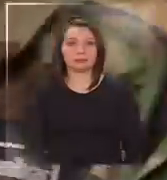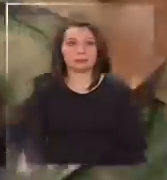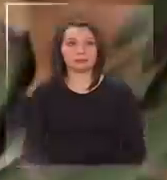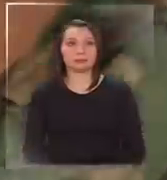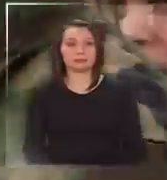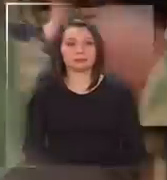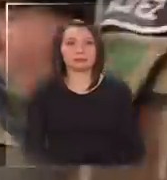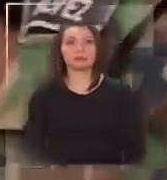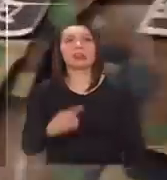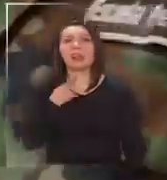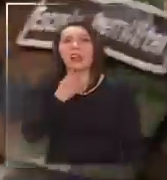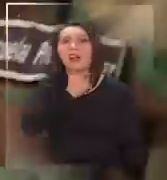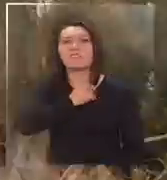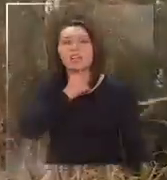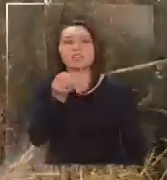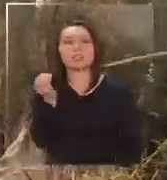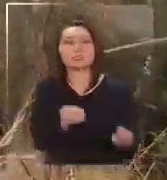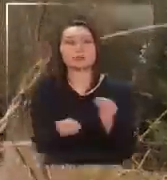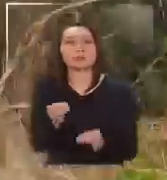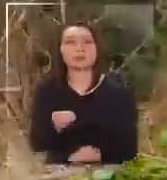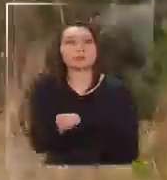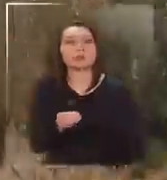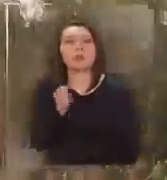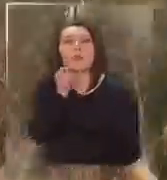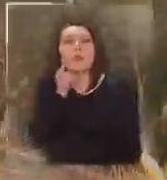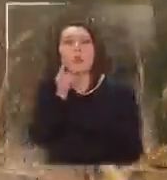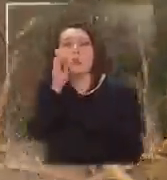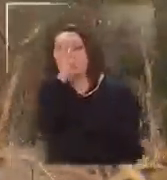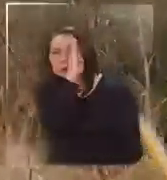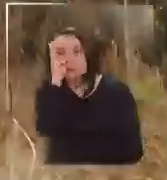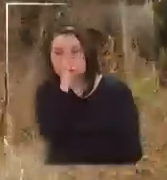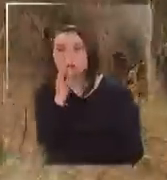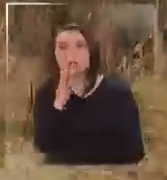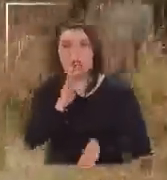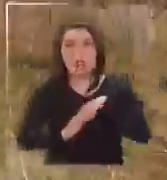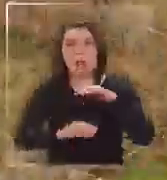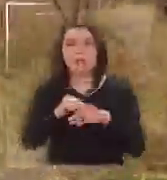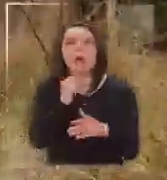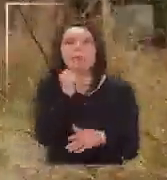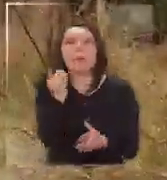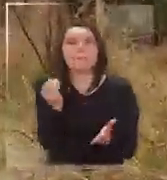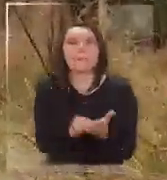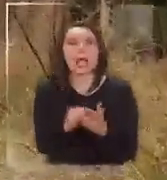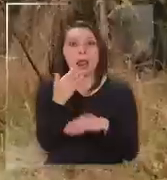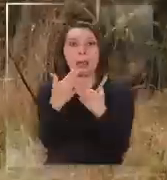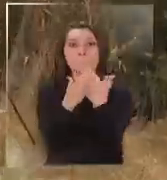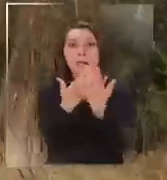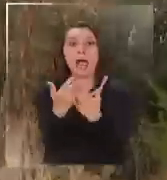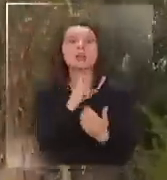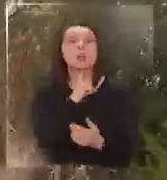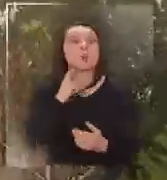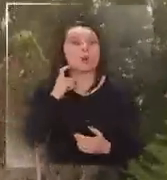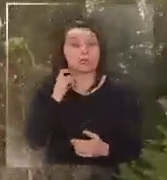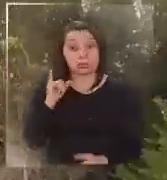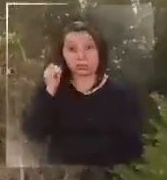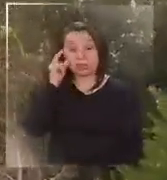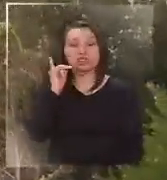¿Qué faltó mimetizar acá? ¿Qué más se mimetiza? Las manos. ¿Y qué más? El cuello. ¿Se entiende?